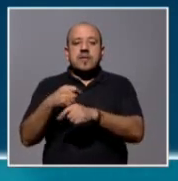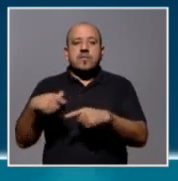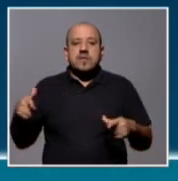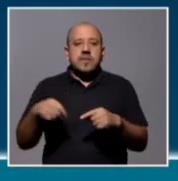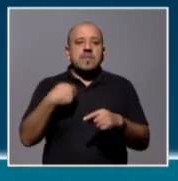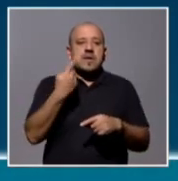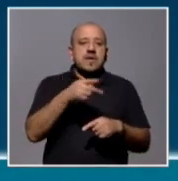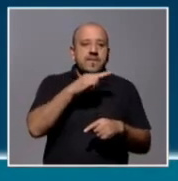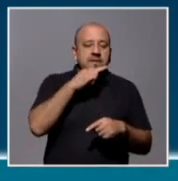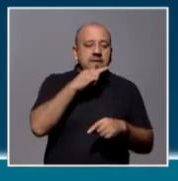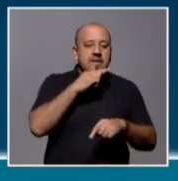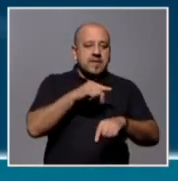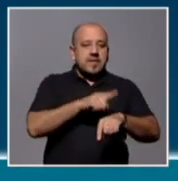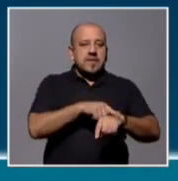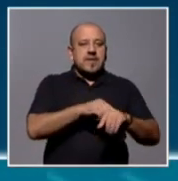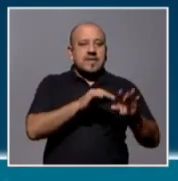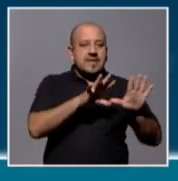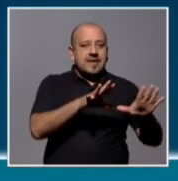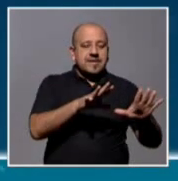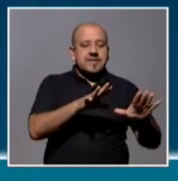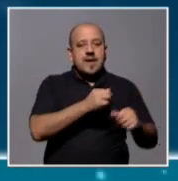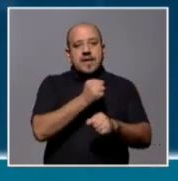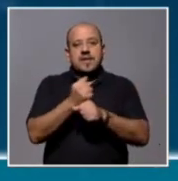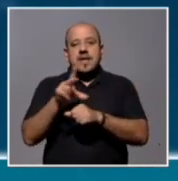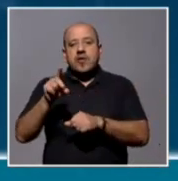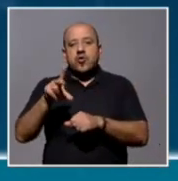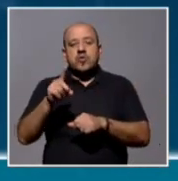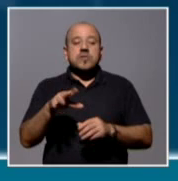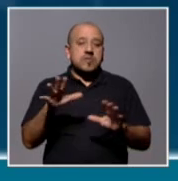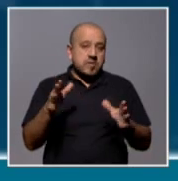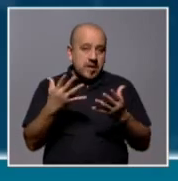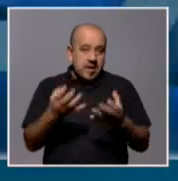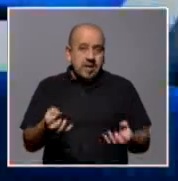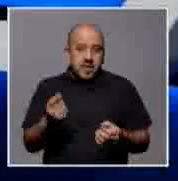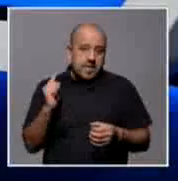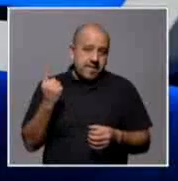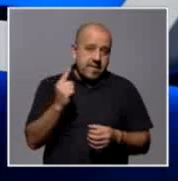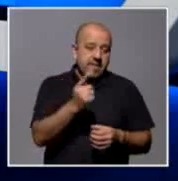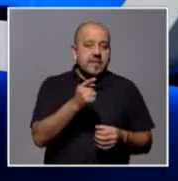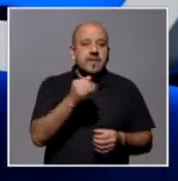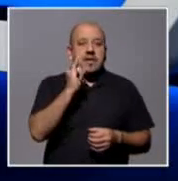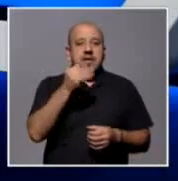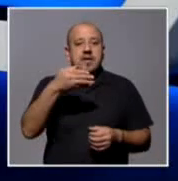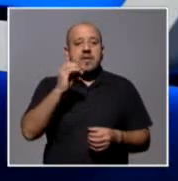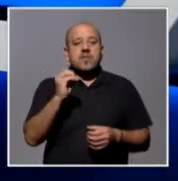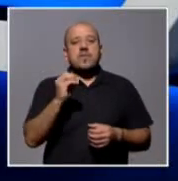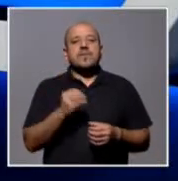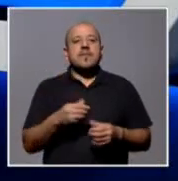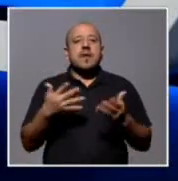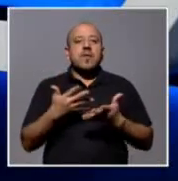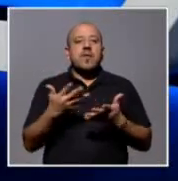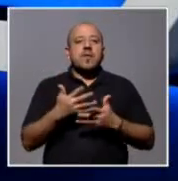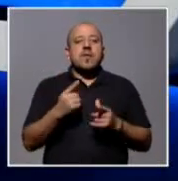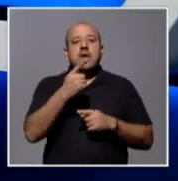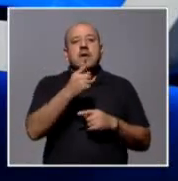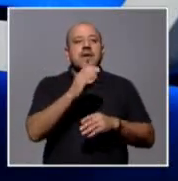10 de la mañana y las 12 del mediodía. Así que si quieren colaborar, se van hasta el Ivo mañana en la mañana. Y ahora nos vamos